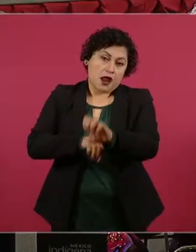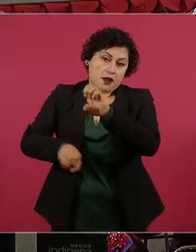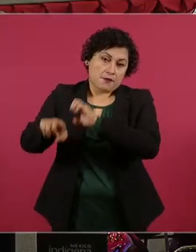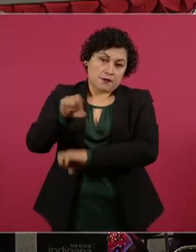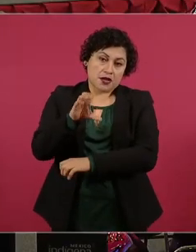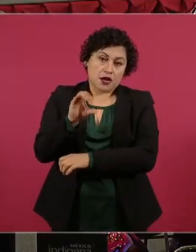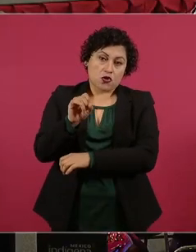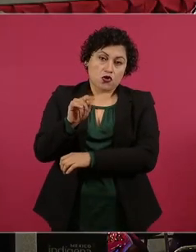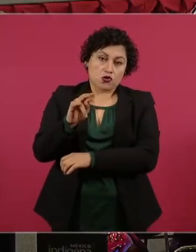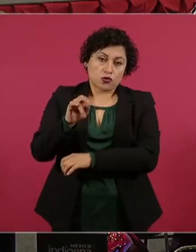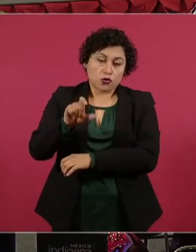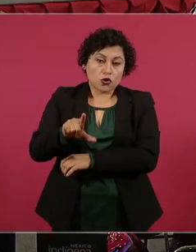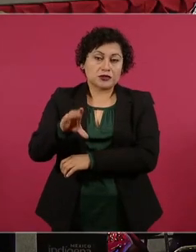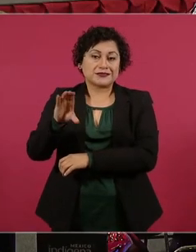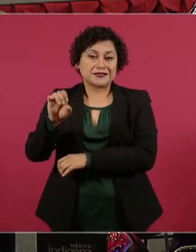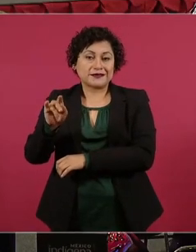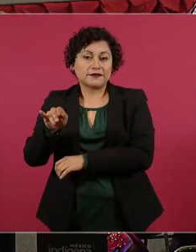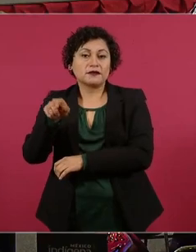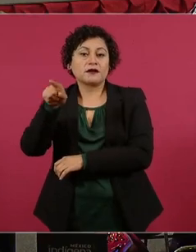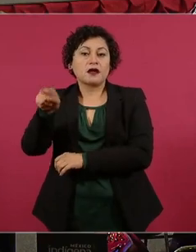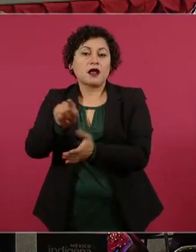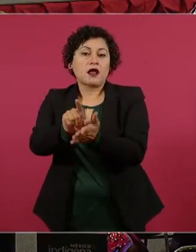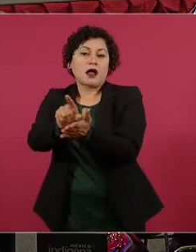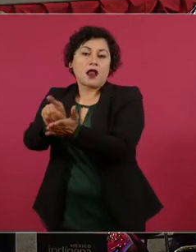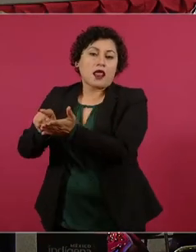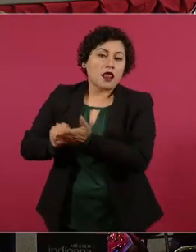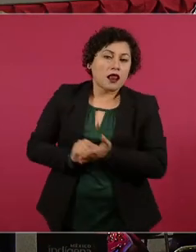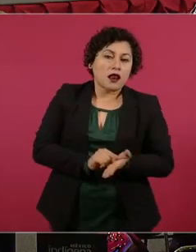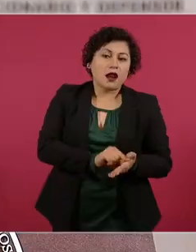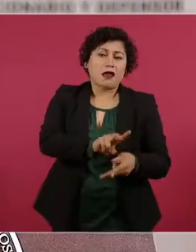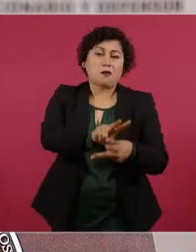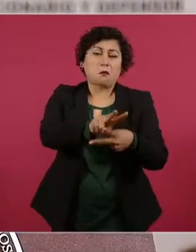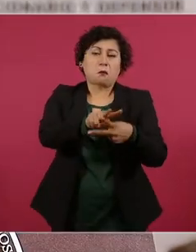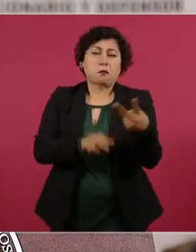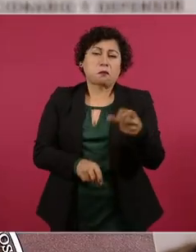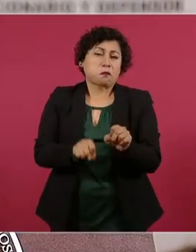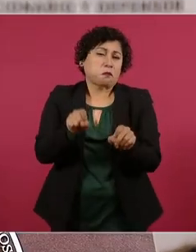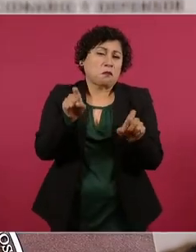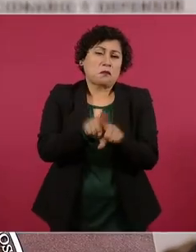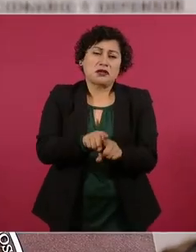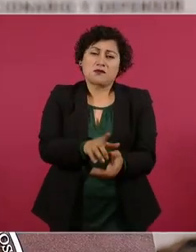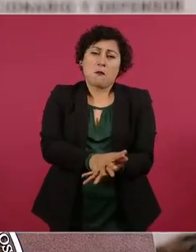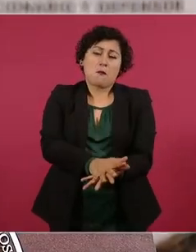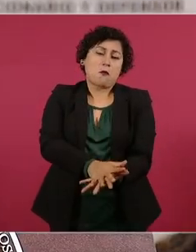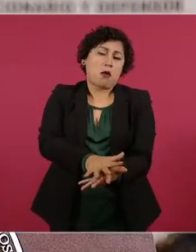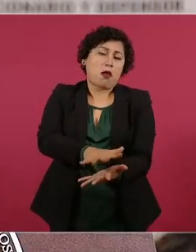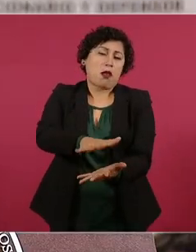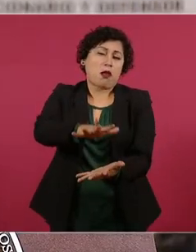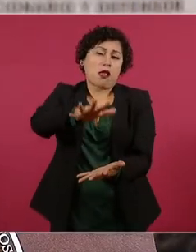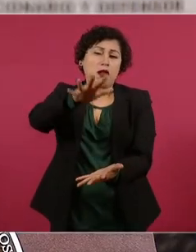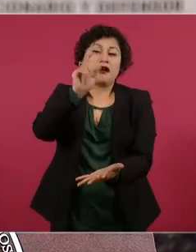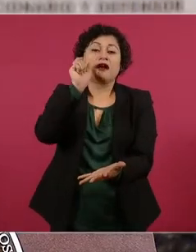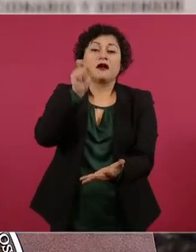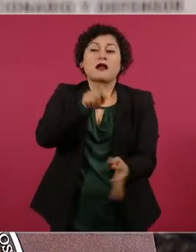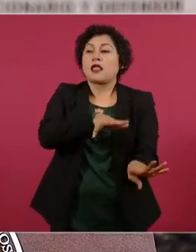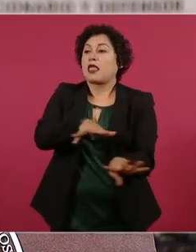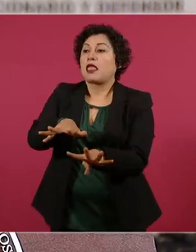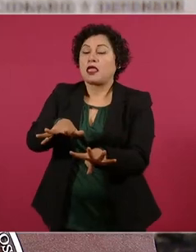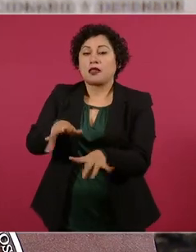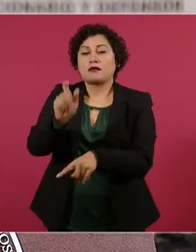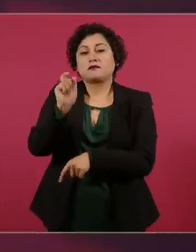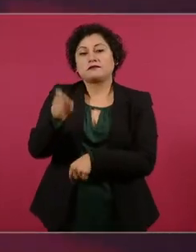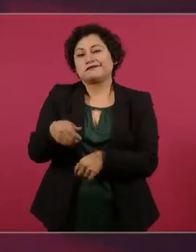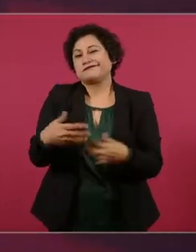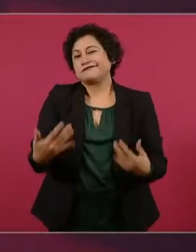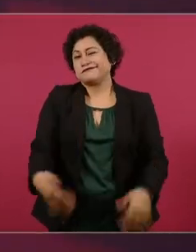robots, puedes conseguir fácilmente millones de tweets y ser tendencia. Siempre solo se